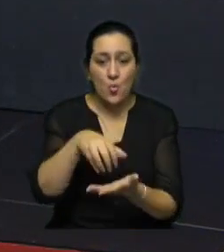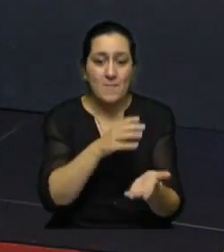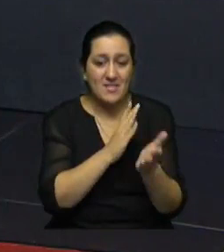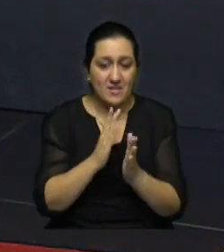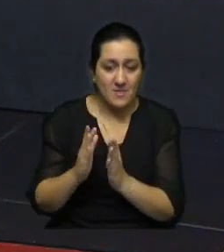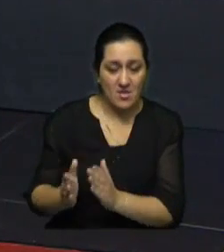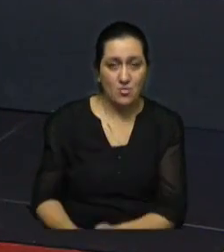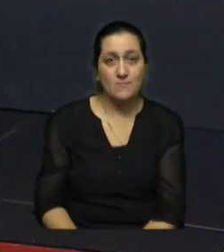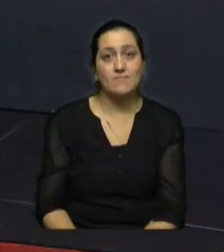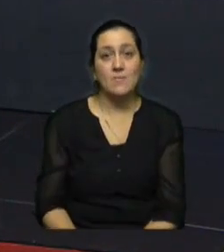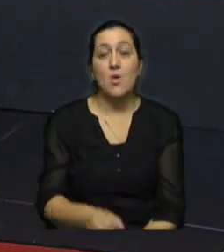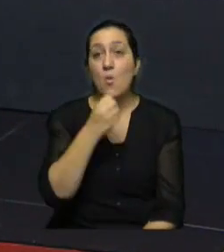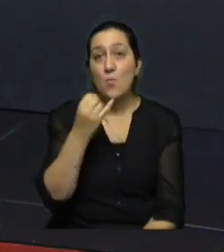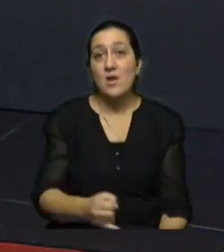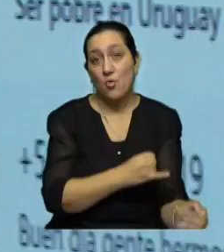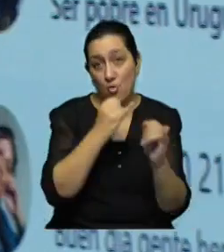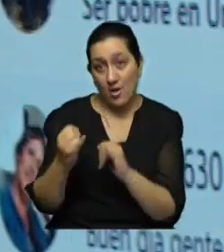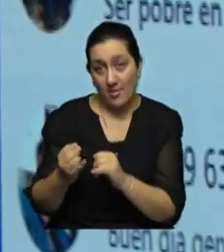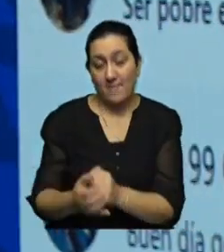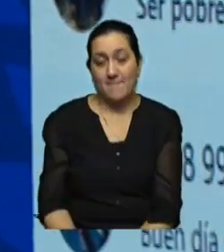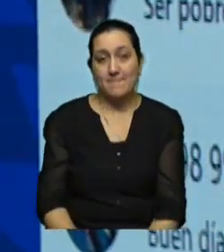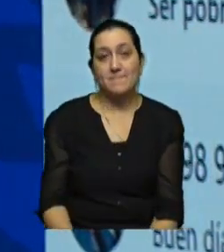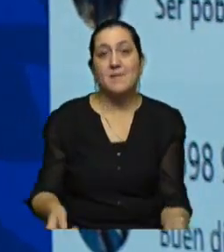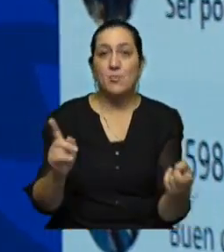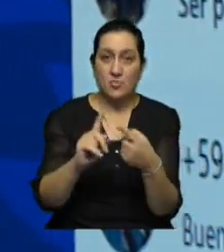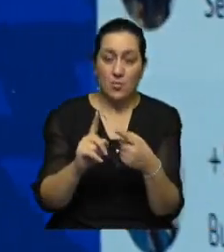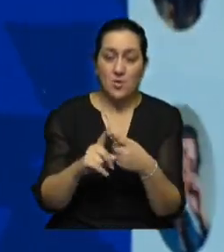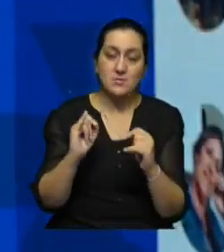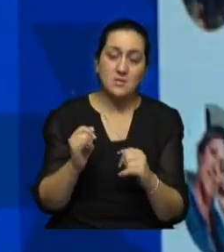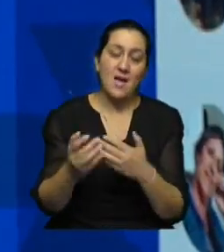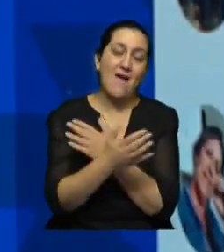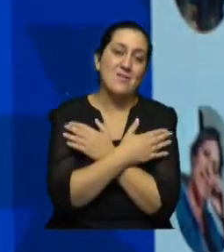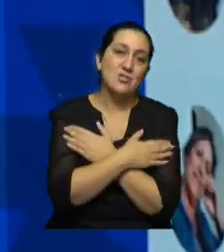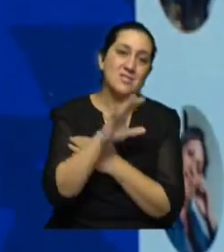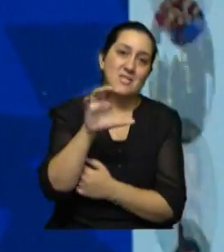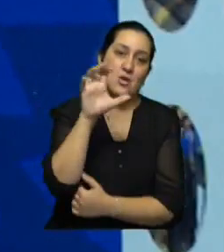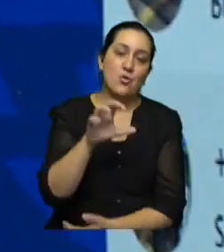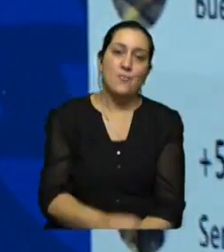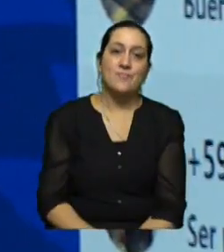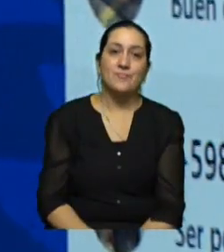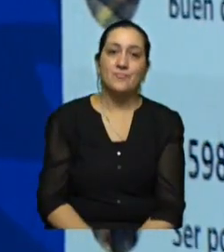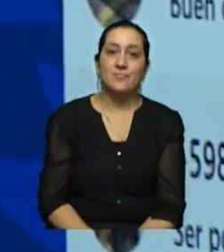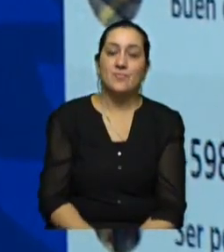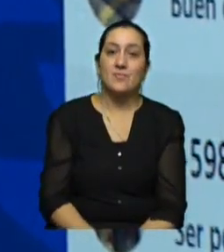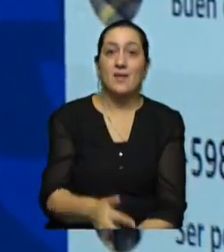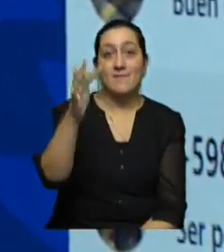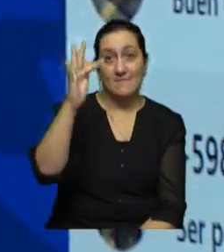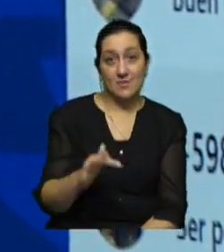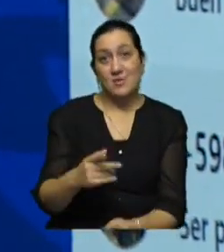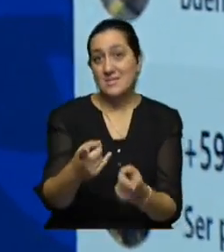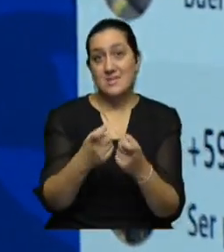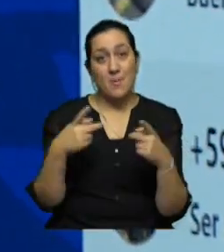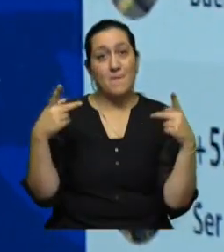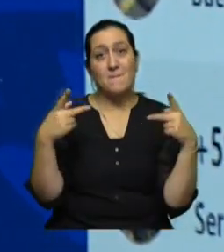más. Buena jornada, Rosy del Cerro. Estamos totalmente de acuerdo, Rosy. ¡Un abrazo al Cerro! Fito, ¿qué? Tendríamos que hacer una pausa.